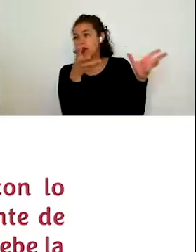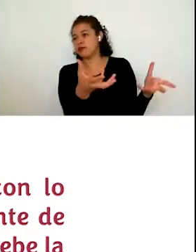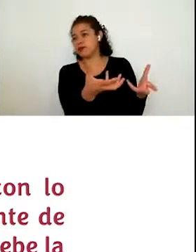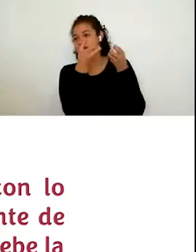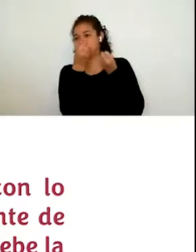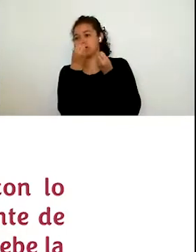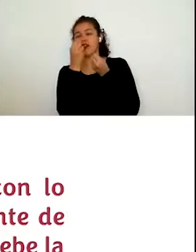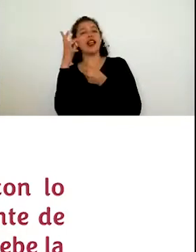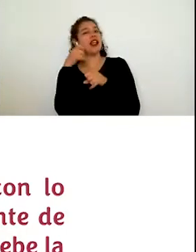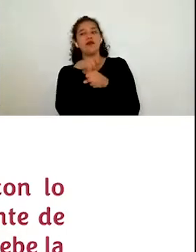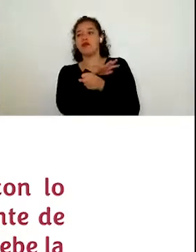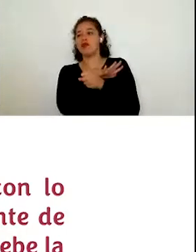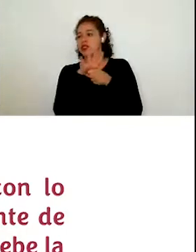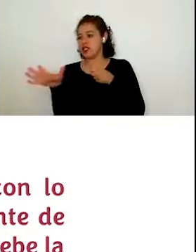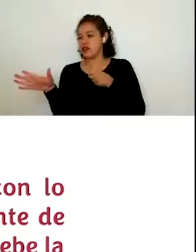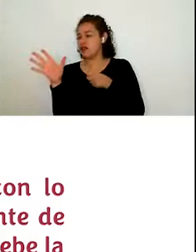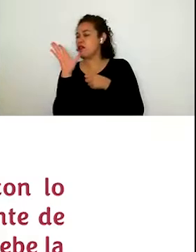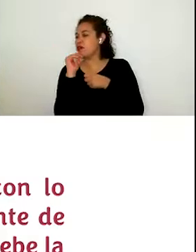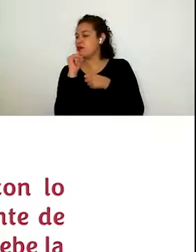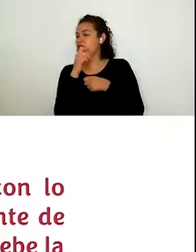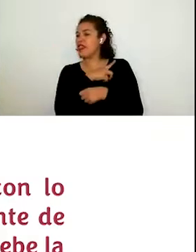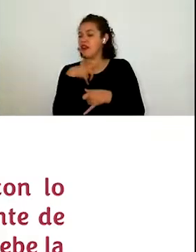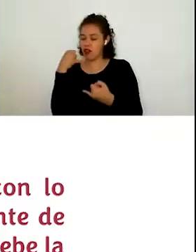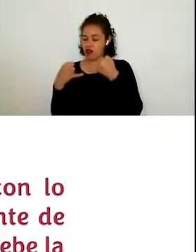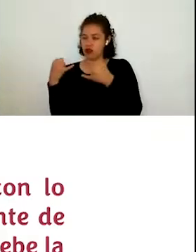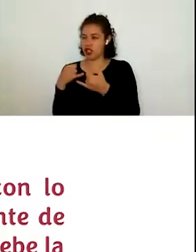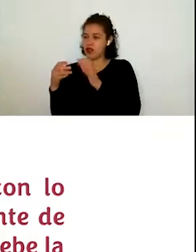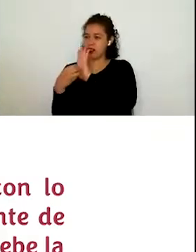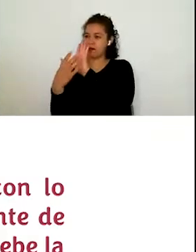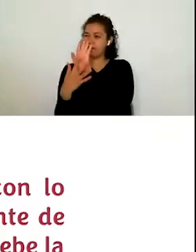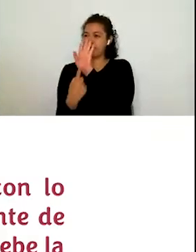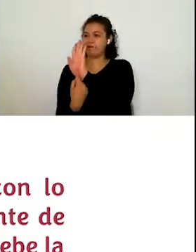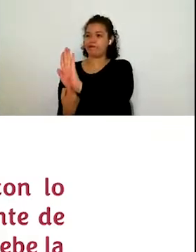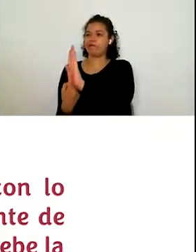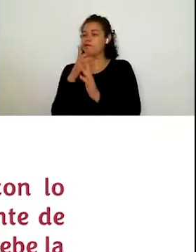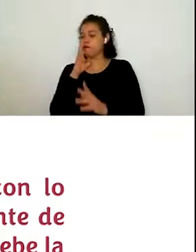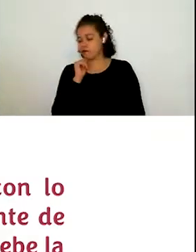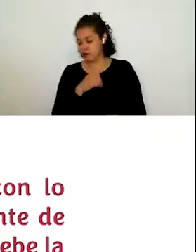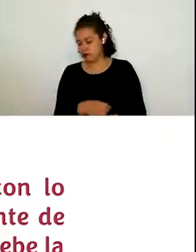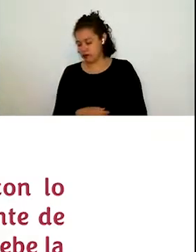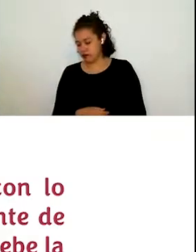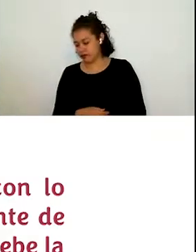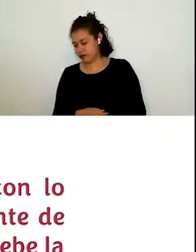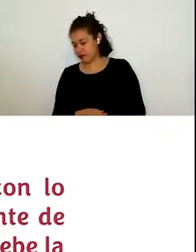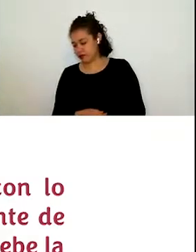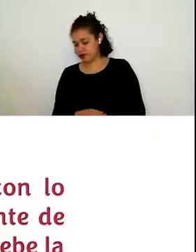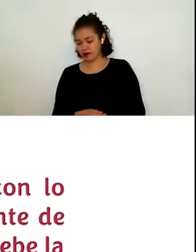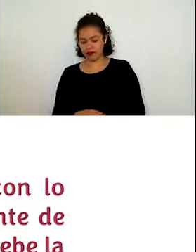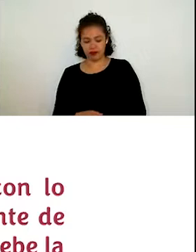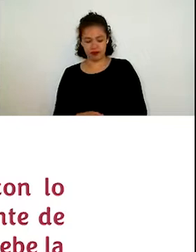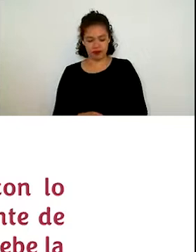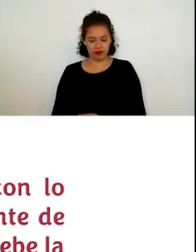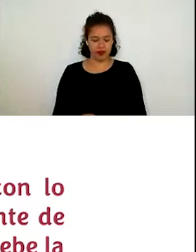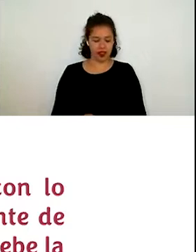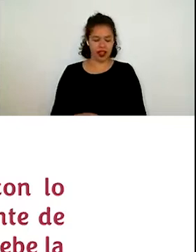que hayan y que no puedan recuperar los recursos de estas cuentas. Tienen que justificarlo a la